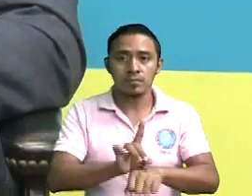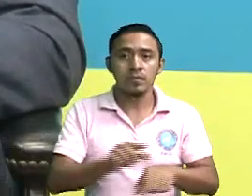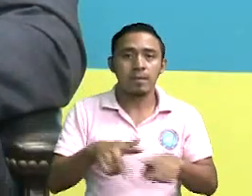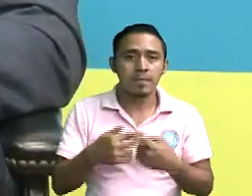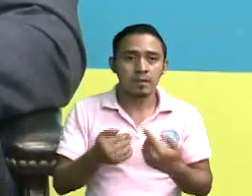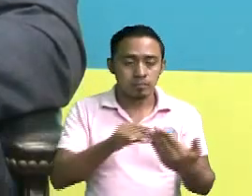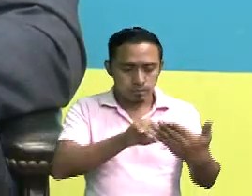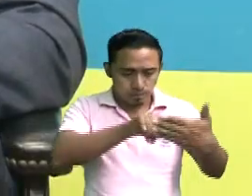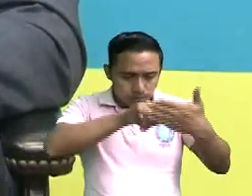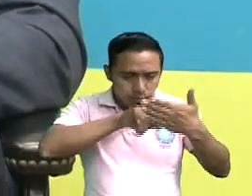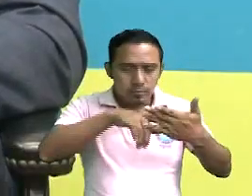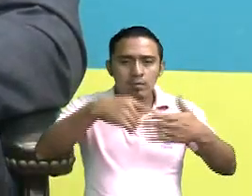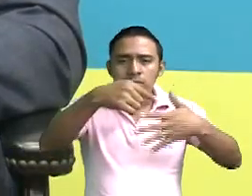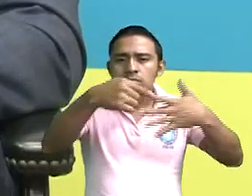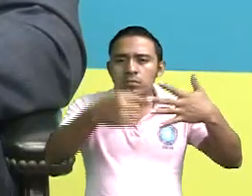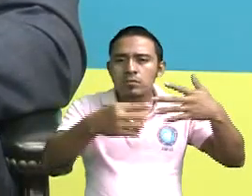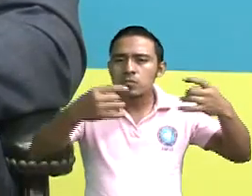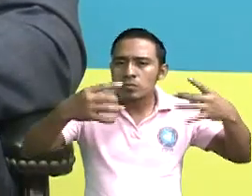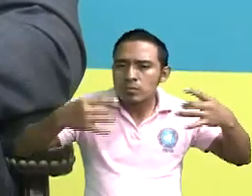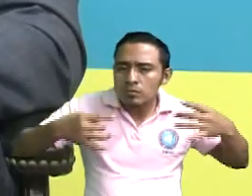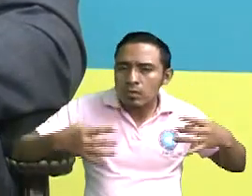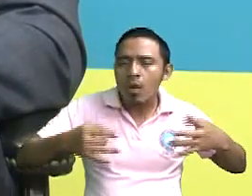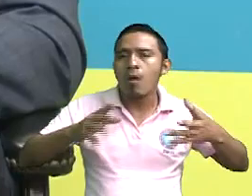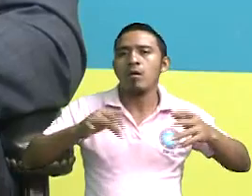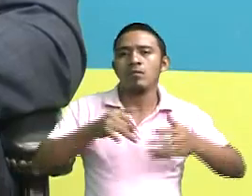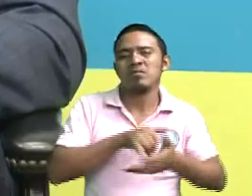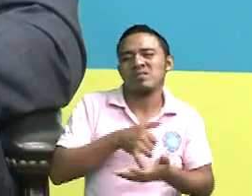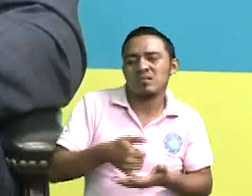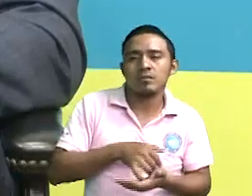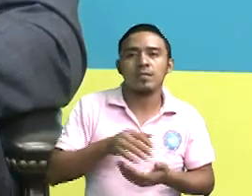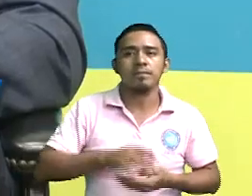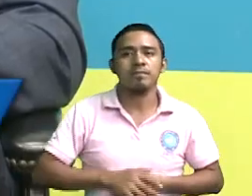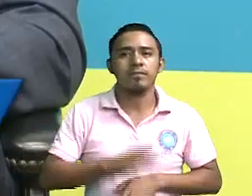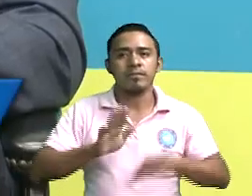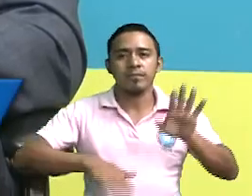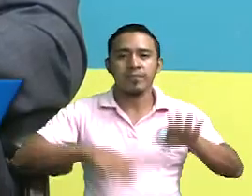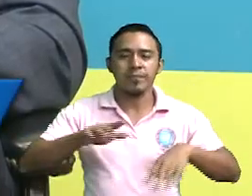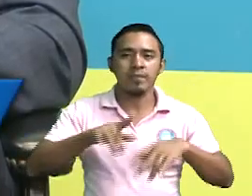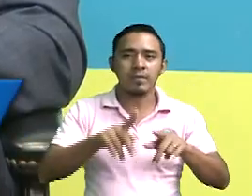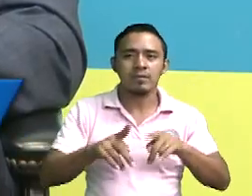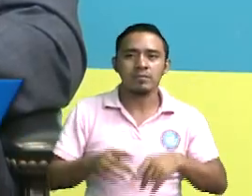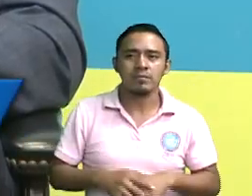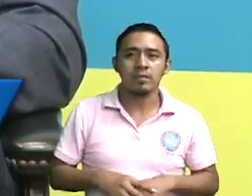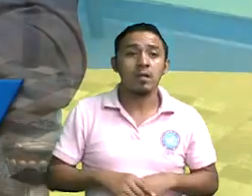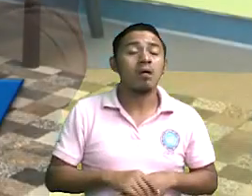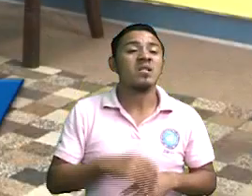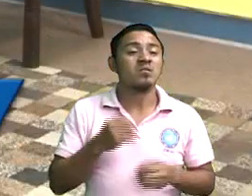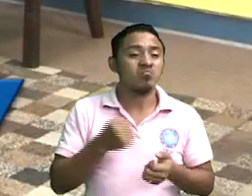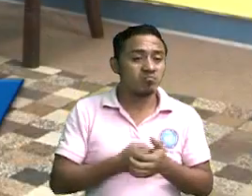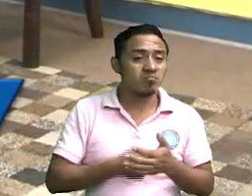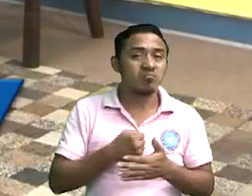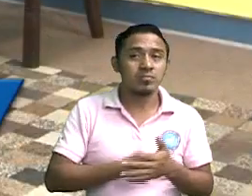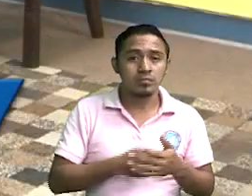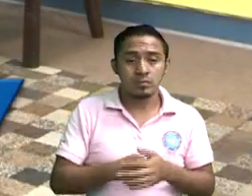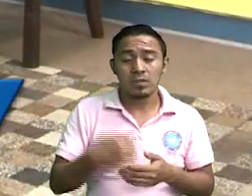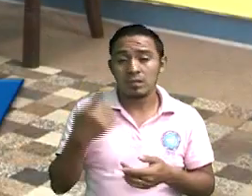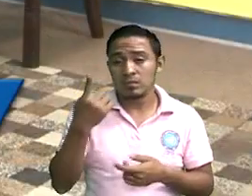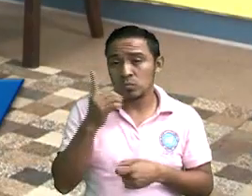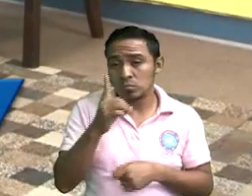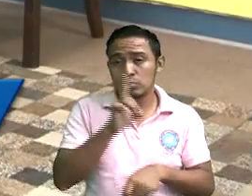empiezan estos síntomas. Una vez que el diagnóstico es hecho, a veces estos pacientes batallan mucho porque van a un